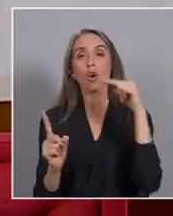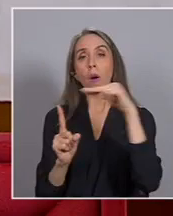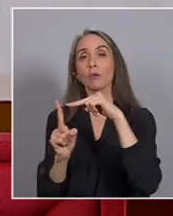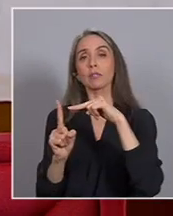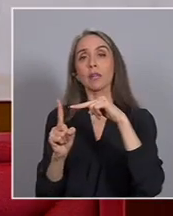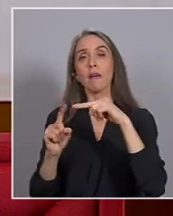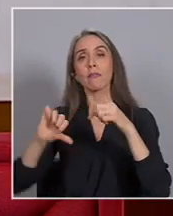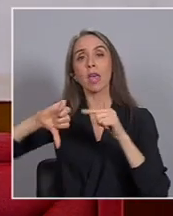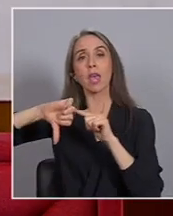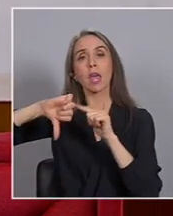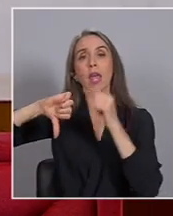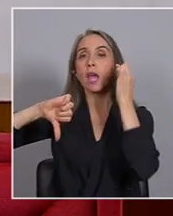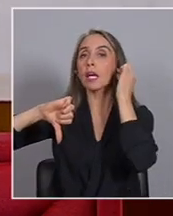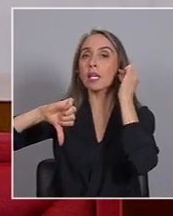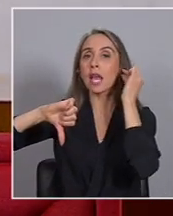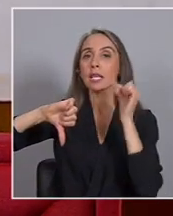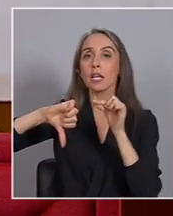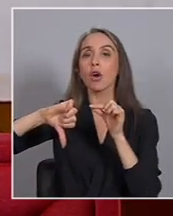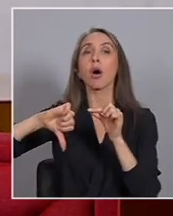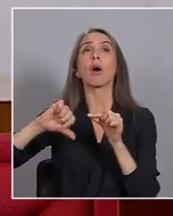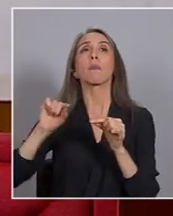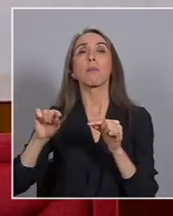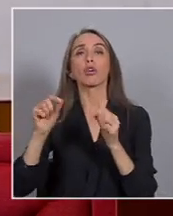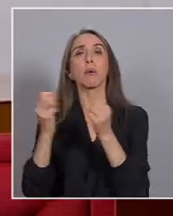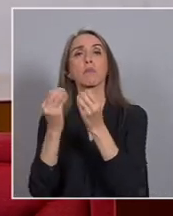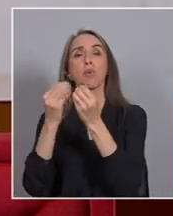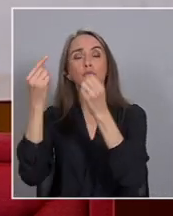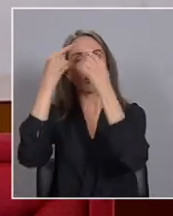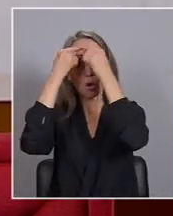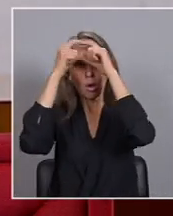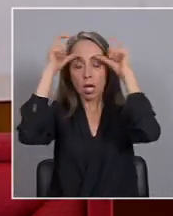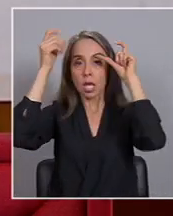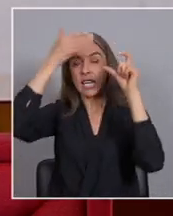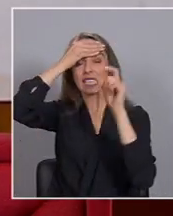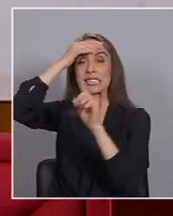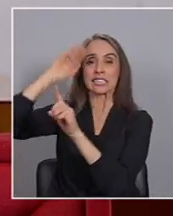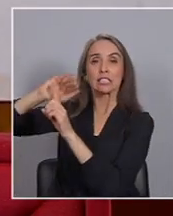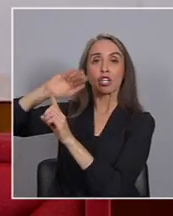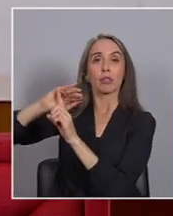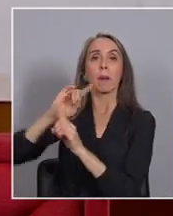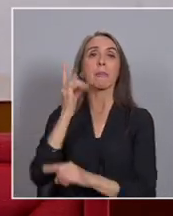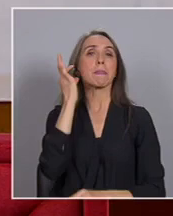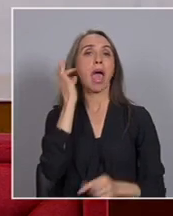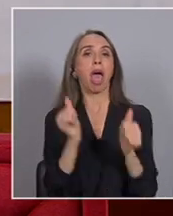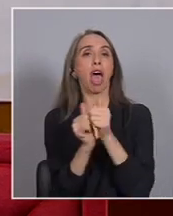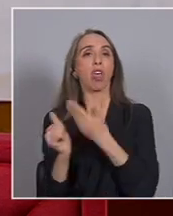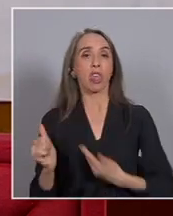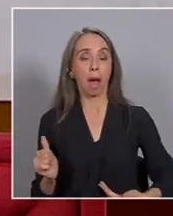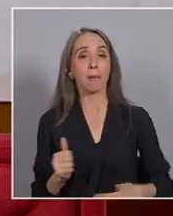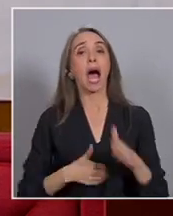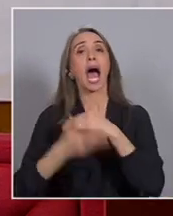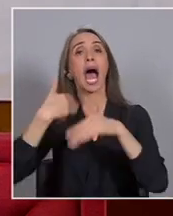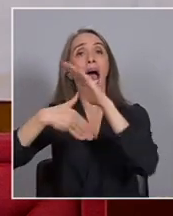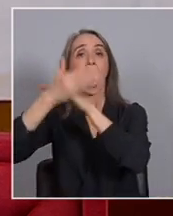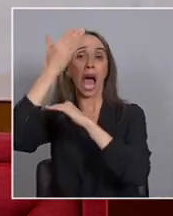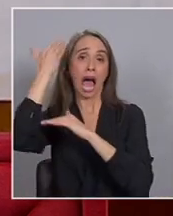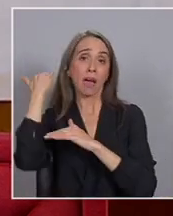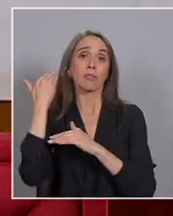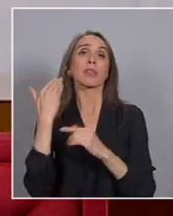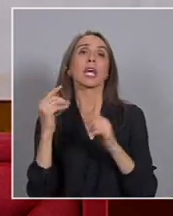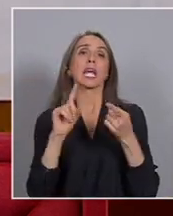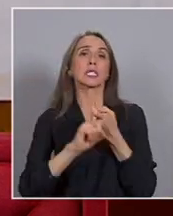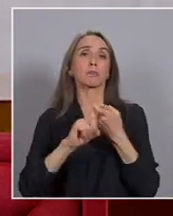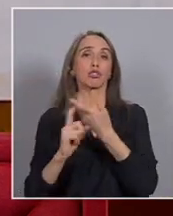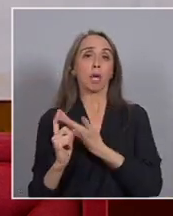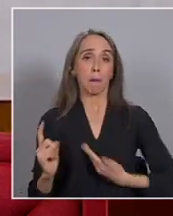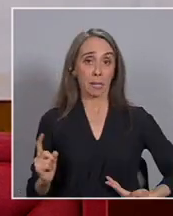género, por estar cargado de estereotipos, sin desmerecer a quienes ocuparon ese espacio antes, que también